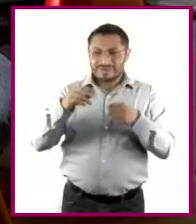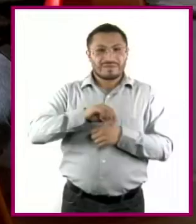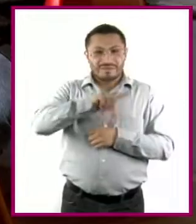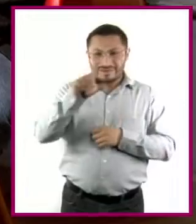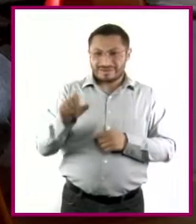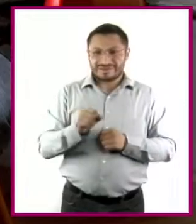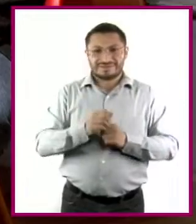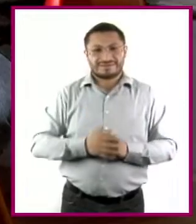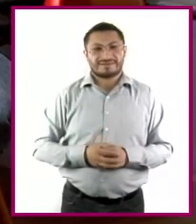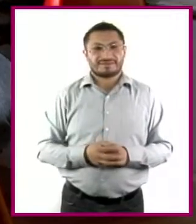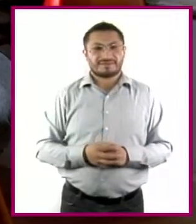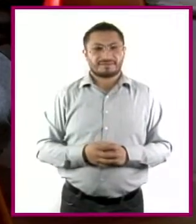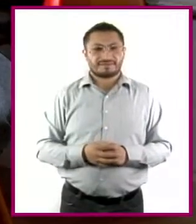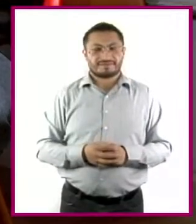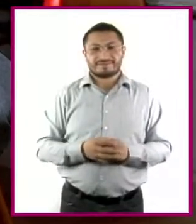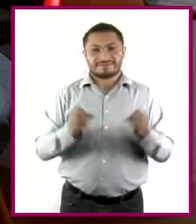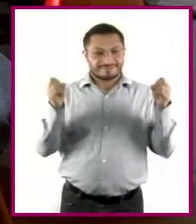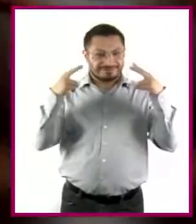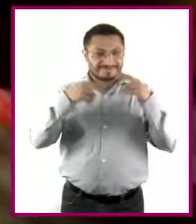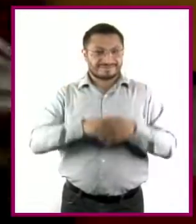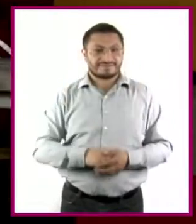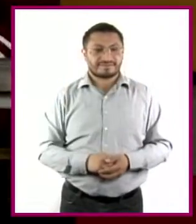próxima. Hasta luego.